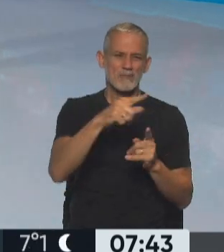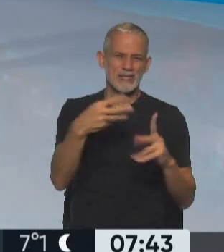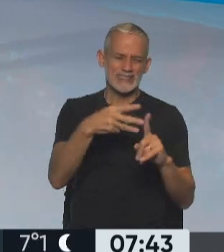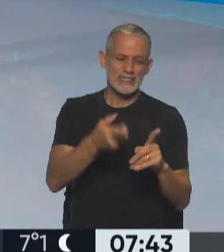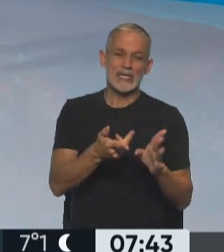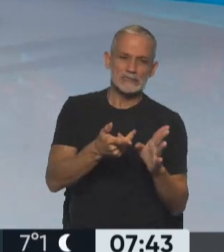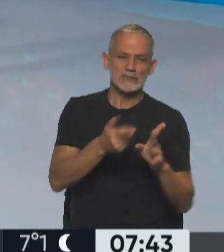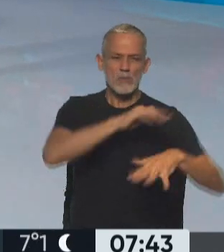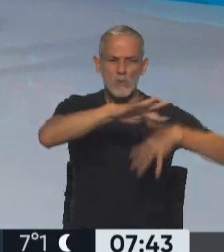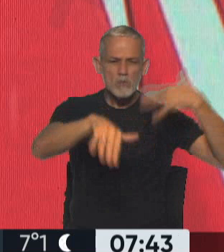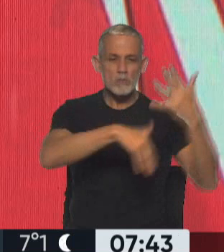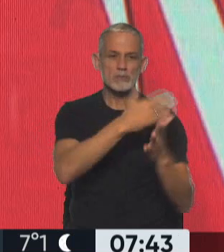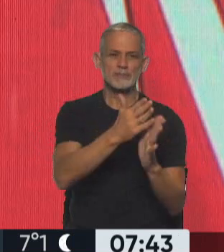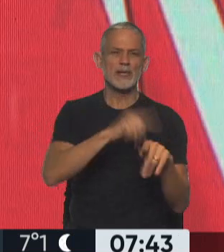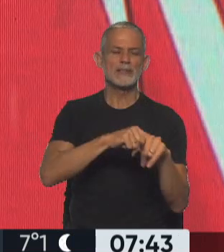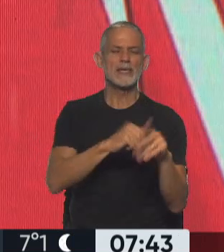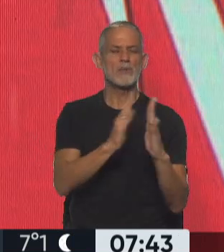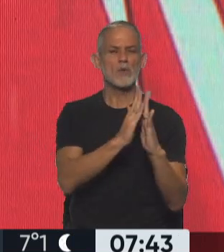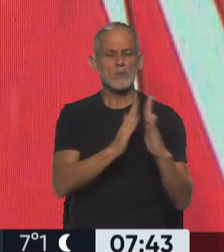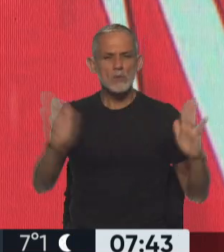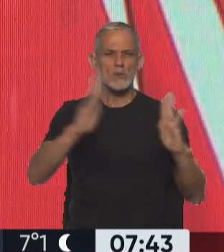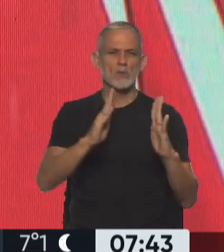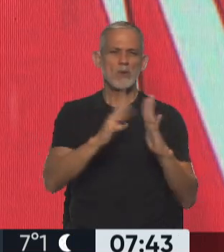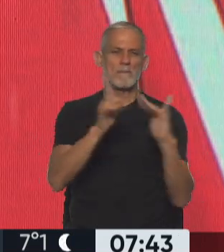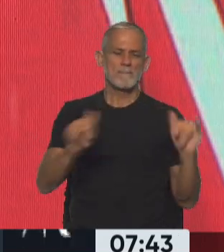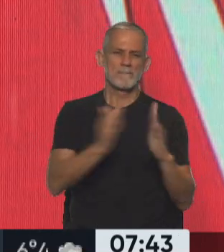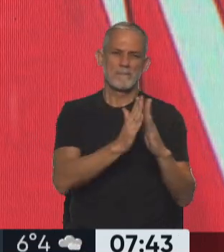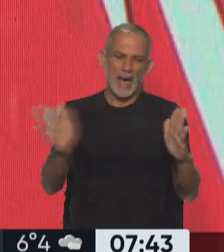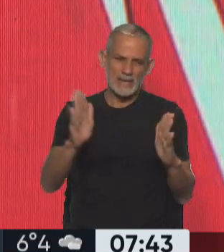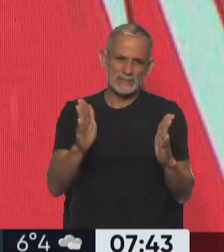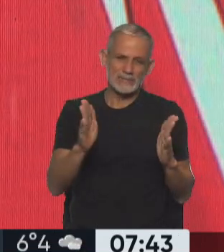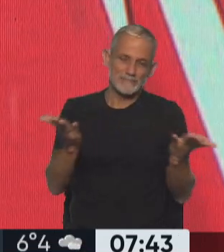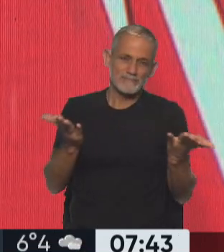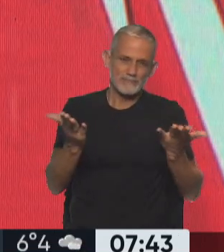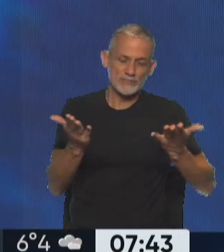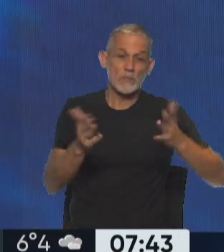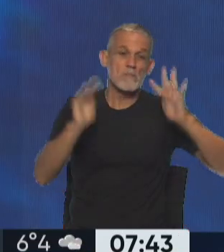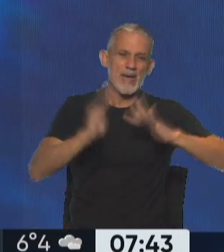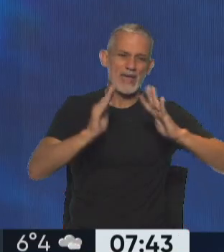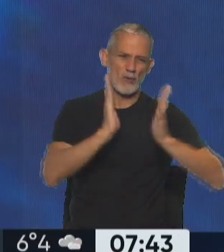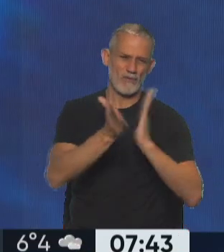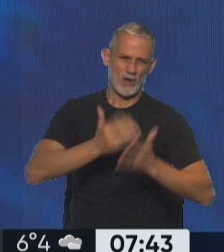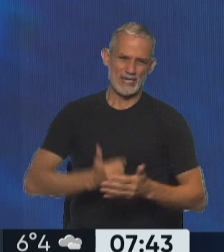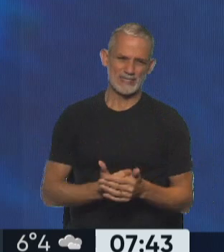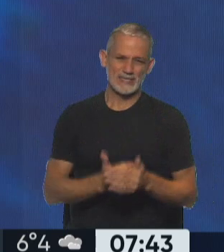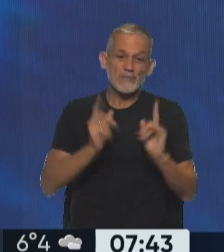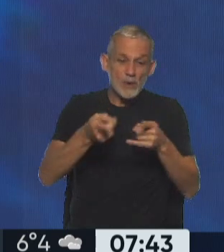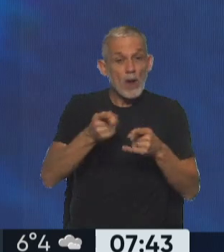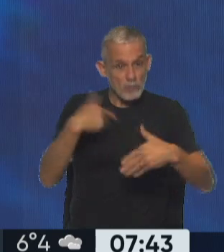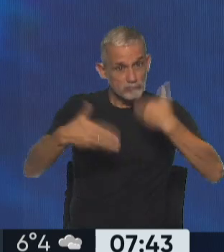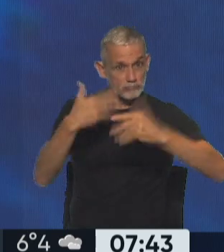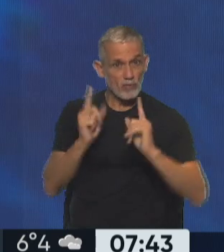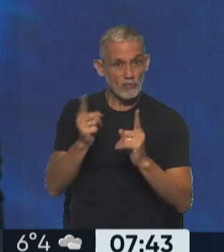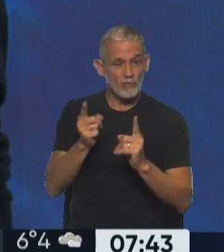ha dejado un tiempito, al menos para Turquía, de menos virulencia. Sí, que sigue igual, recordemos,